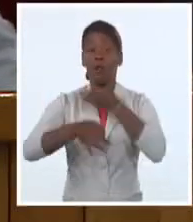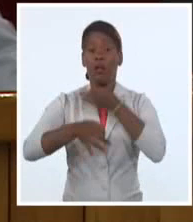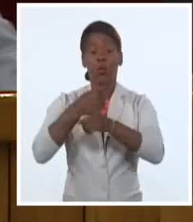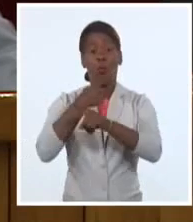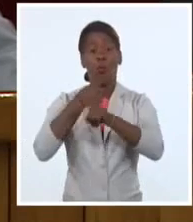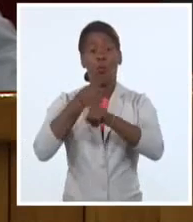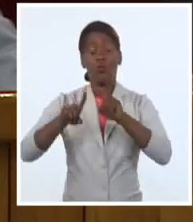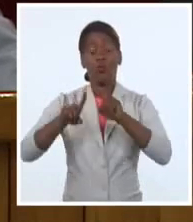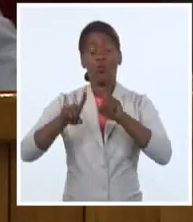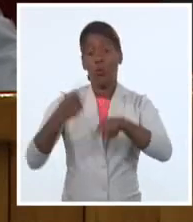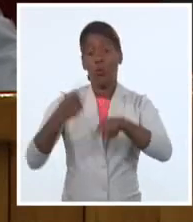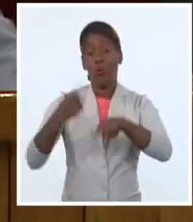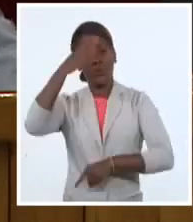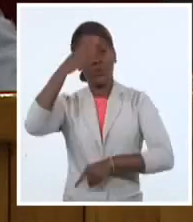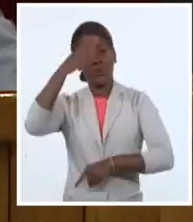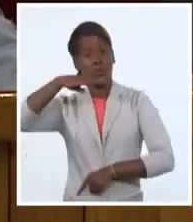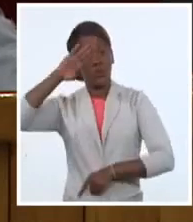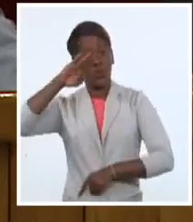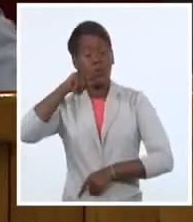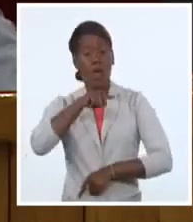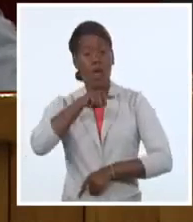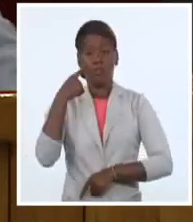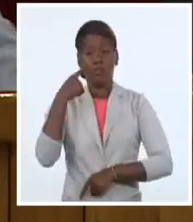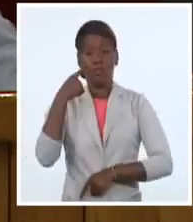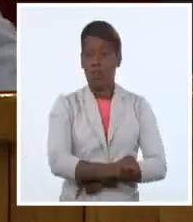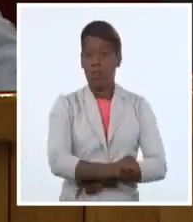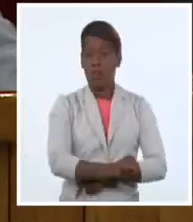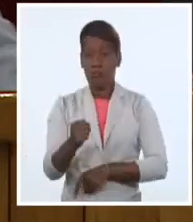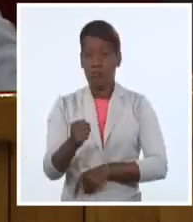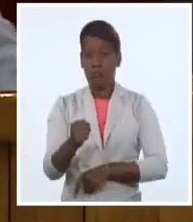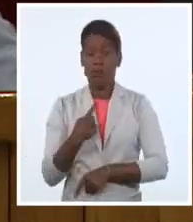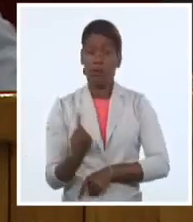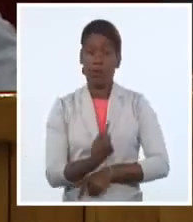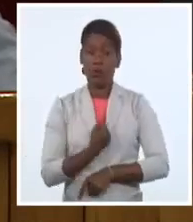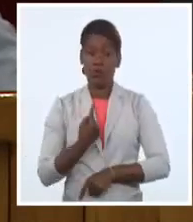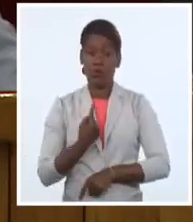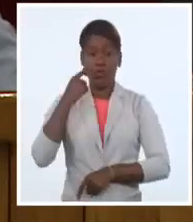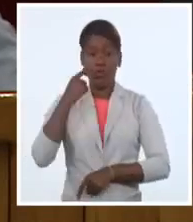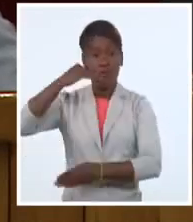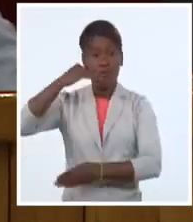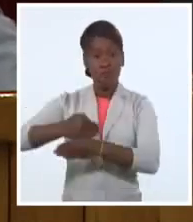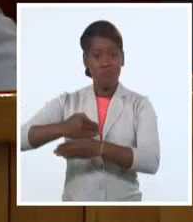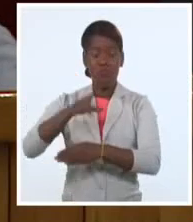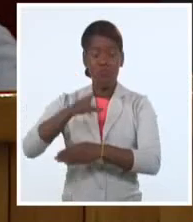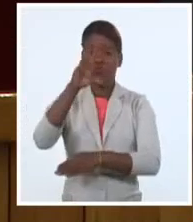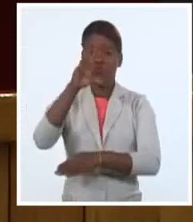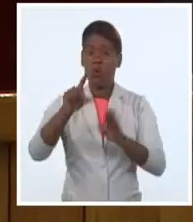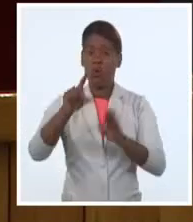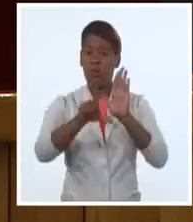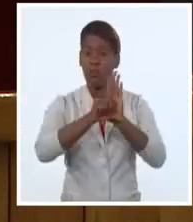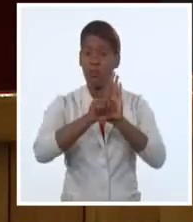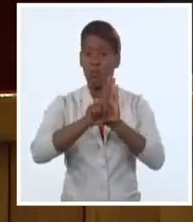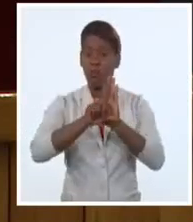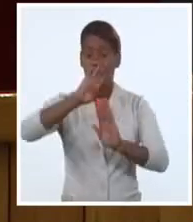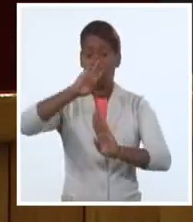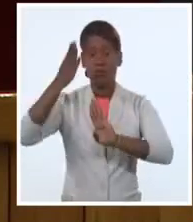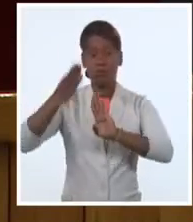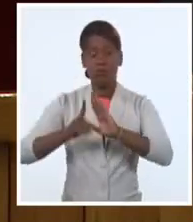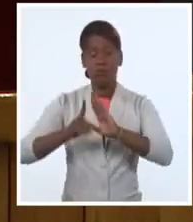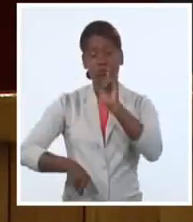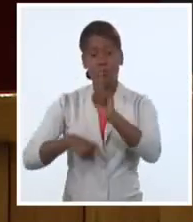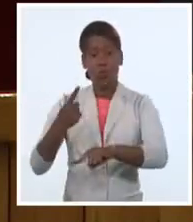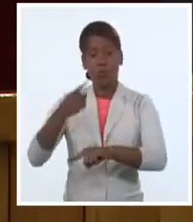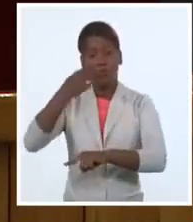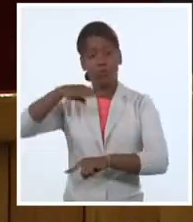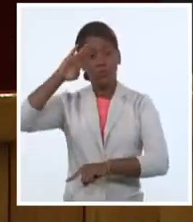nivel global, hacia Cuba se arreció el bloqueo, se dictaron nuevas sanciones y se puso en marcha un nuevo